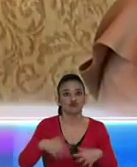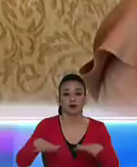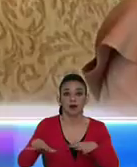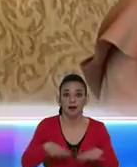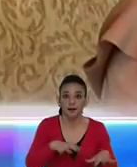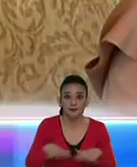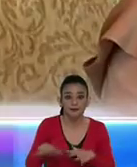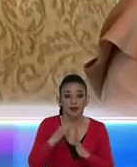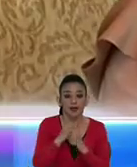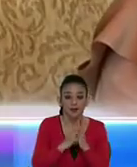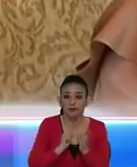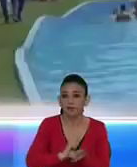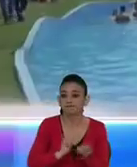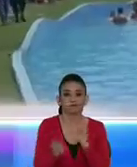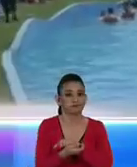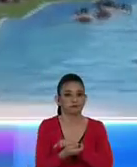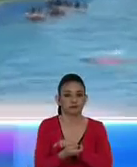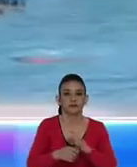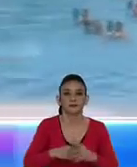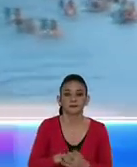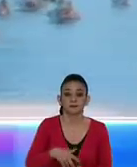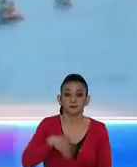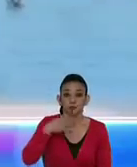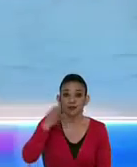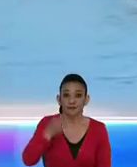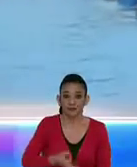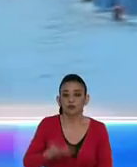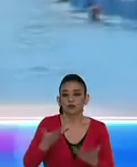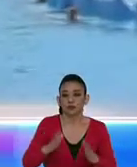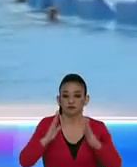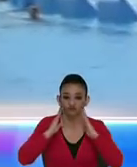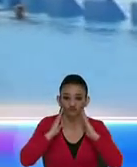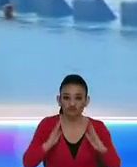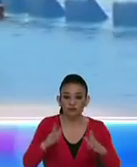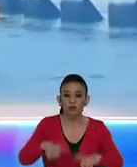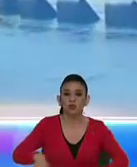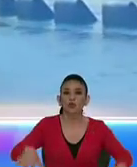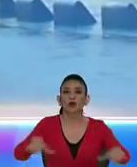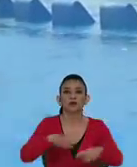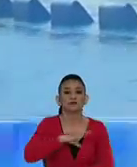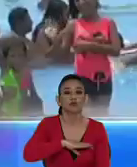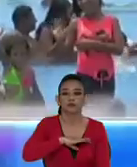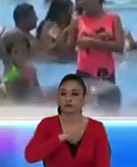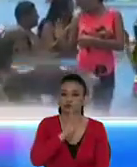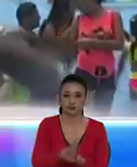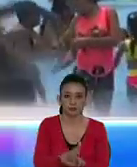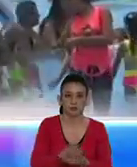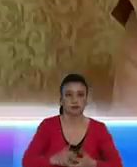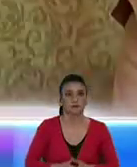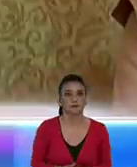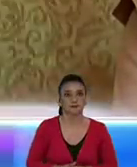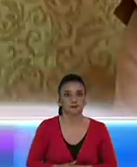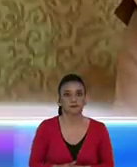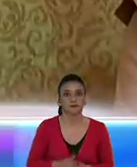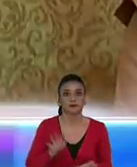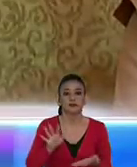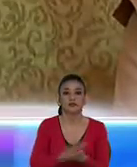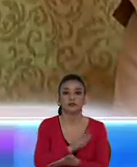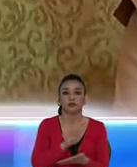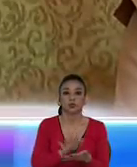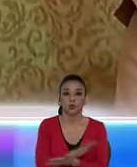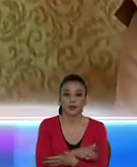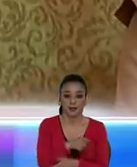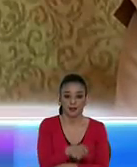Frente al coronavirus, la alcaldesa suspende la atención en espacios municipales. Suspender las escuelas donde van nuestros